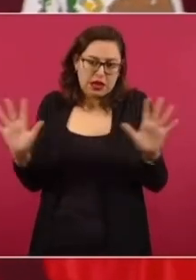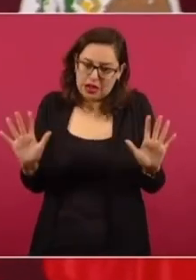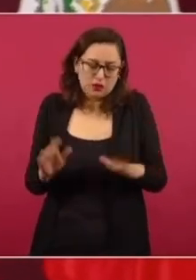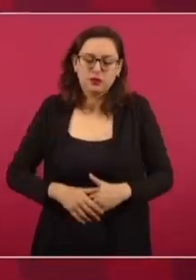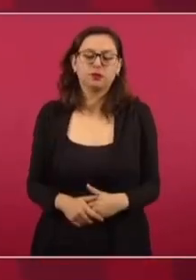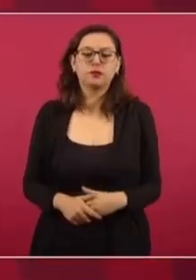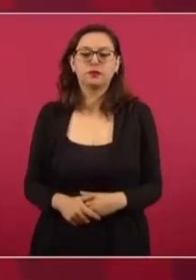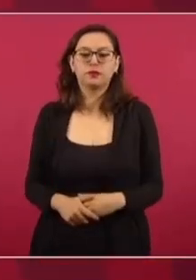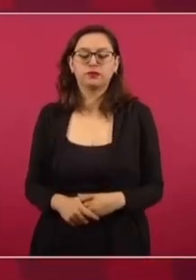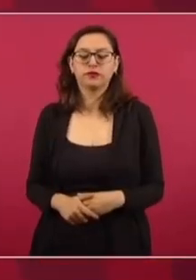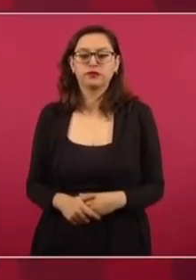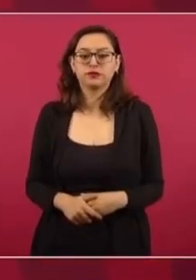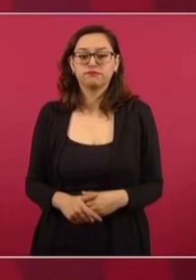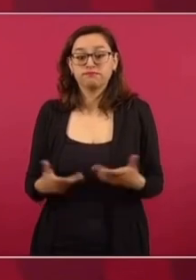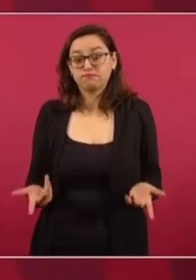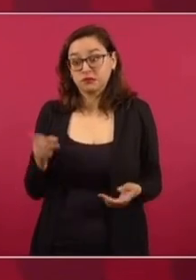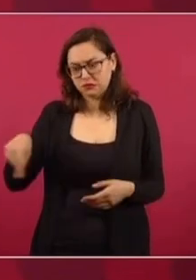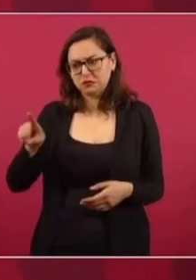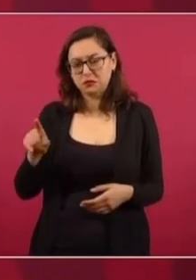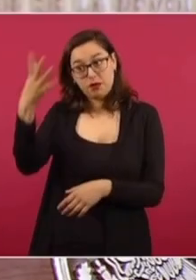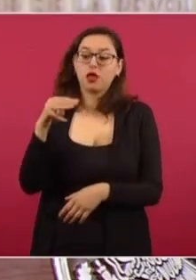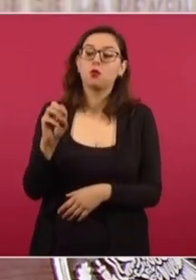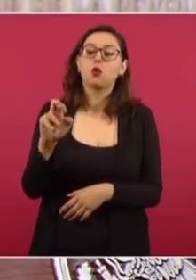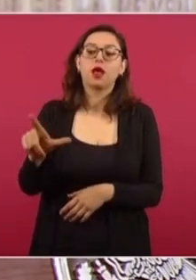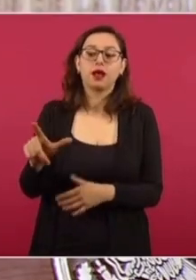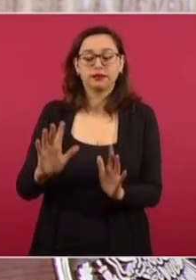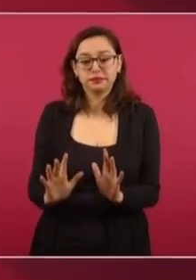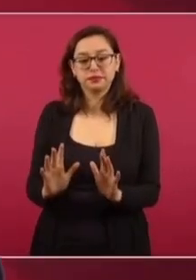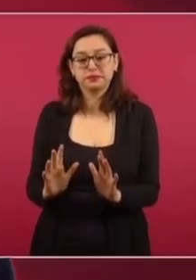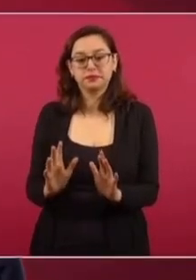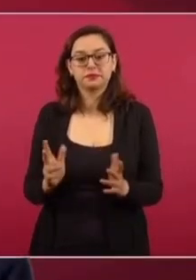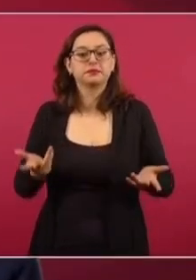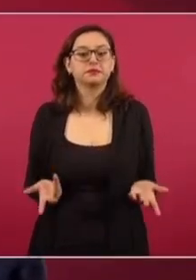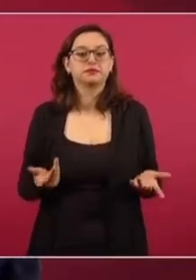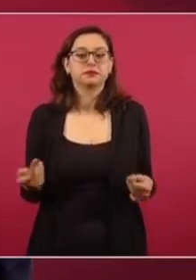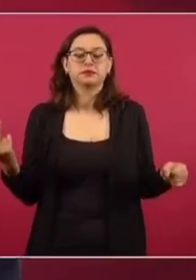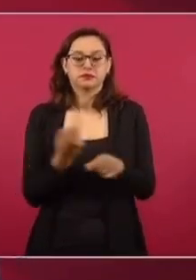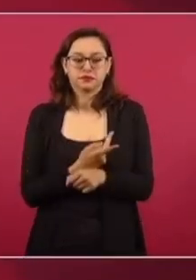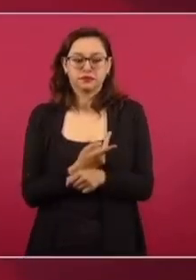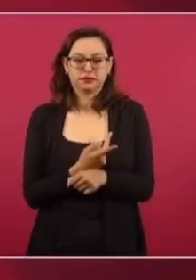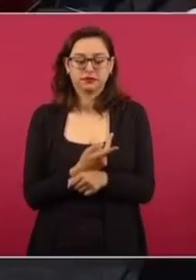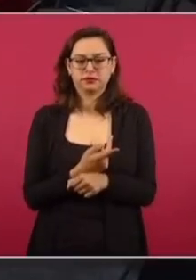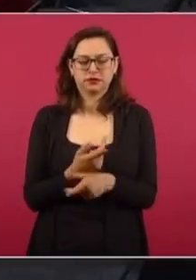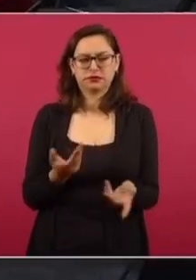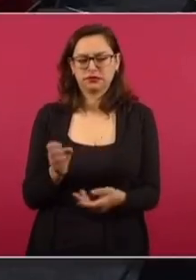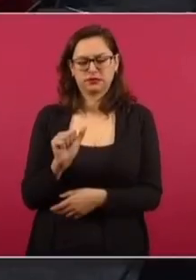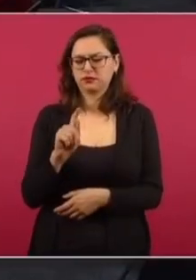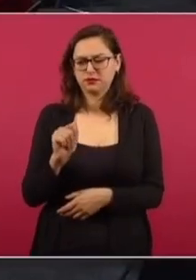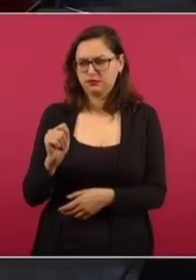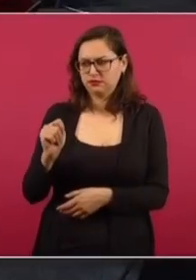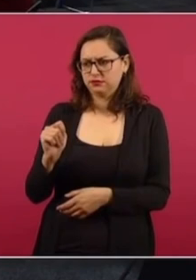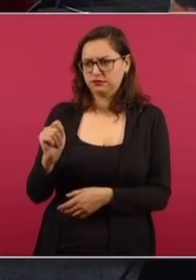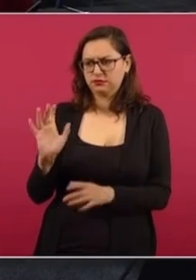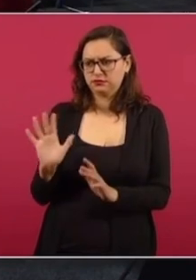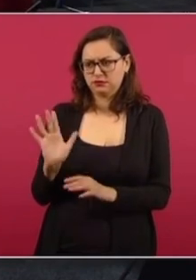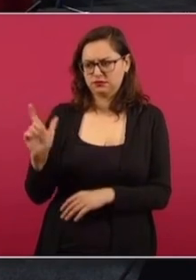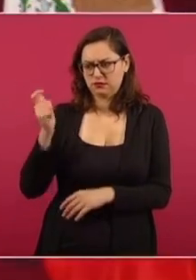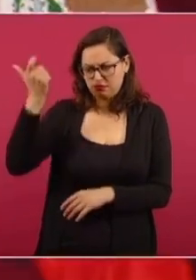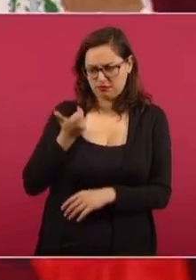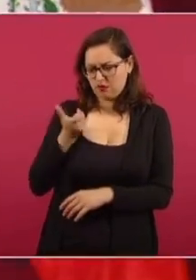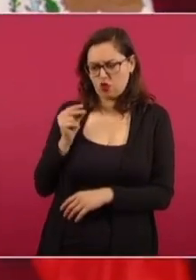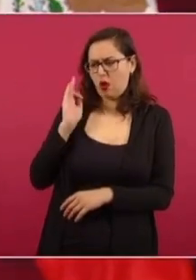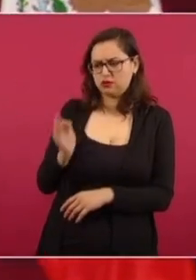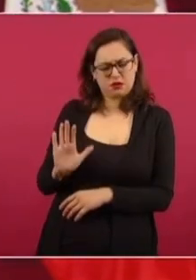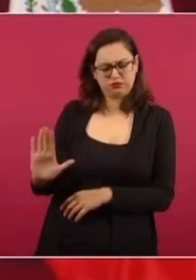legales, aunque no morales, y no se les había aceptado el pago, pero fueron a una oficina independiente del SAT y